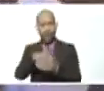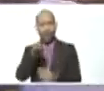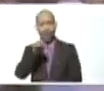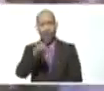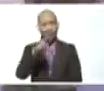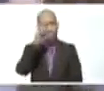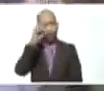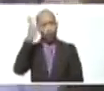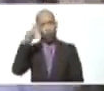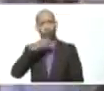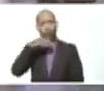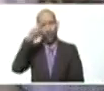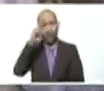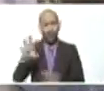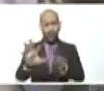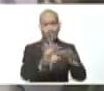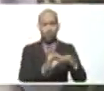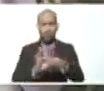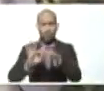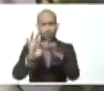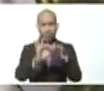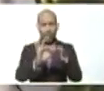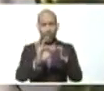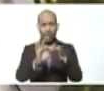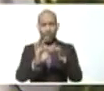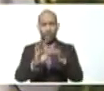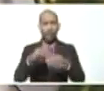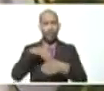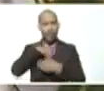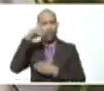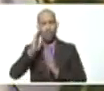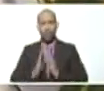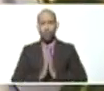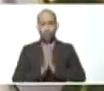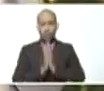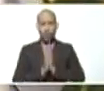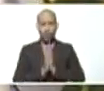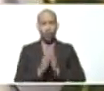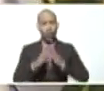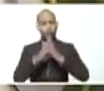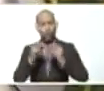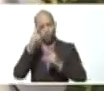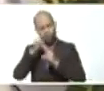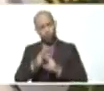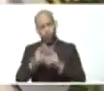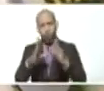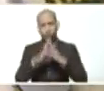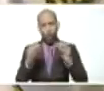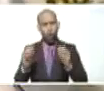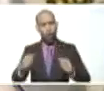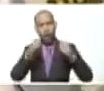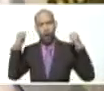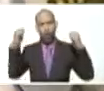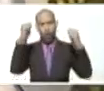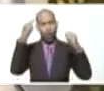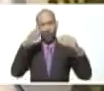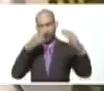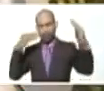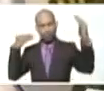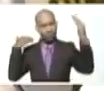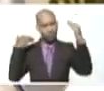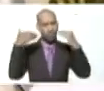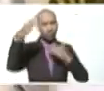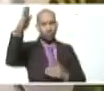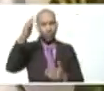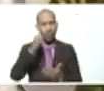ti Dios, Padre omnipotente, en la unidad del Espíritu Santo, todo honor y toda gloria por los siglos